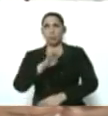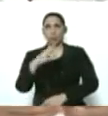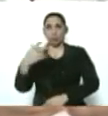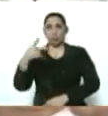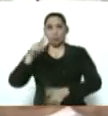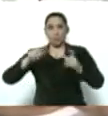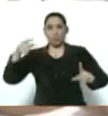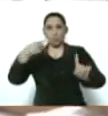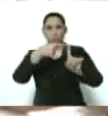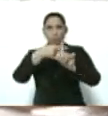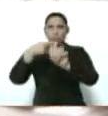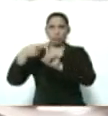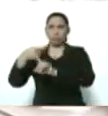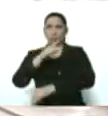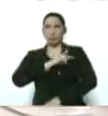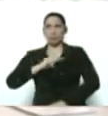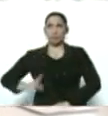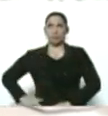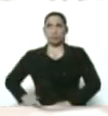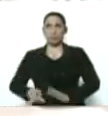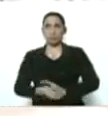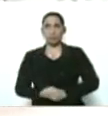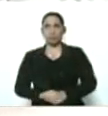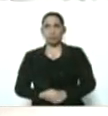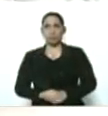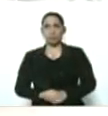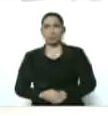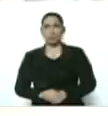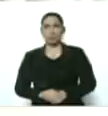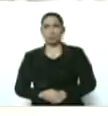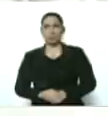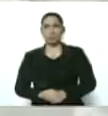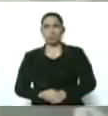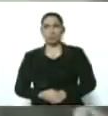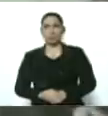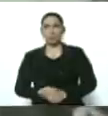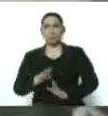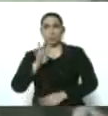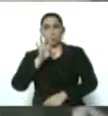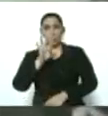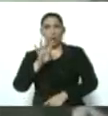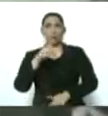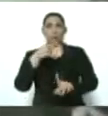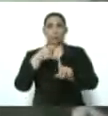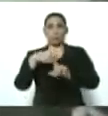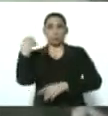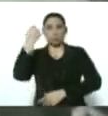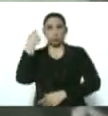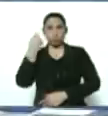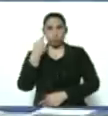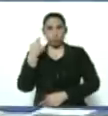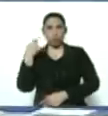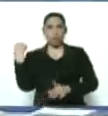casos positivos, vicepresidenta. Por Apure, 4 casos positivos. Y por el